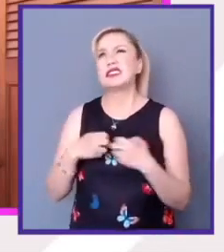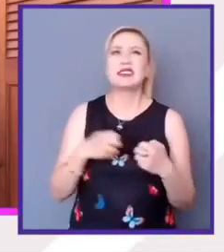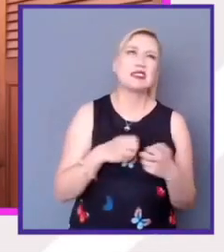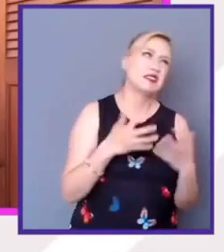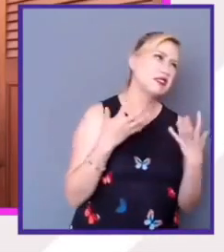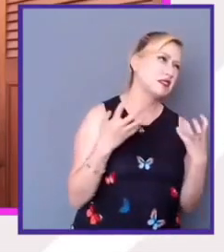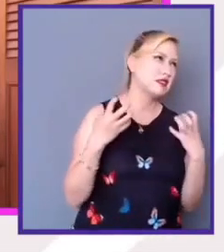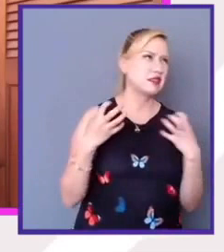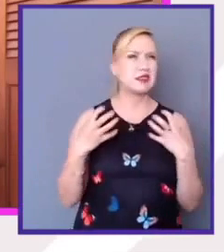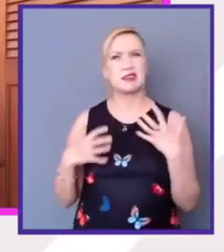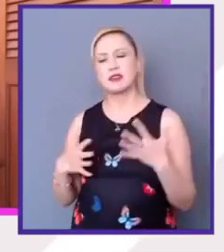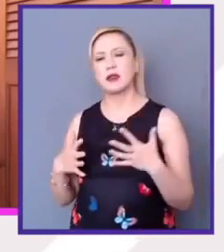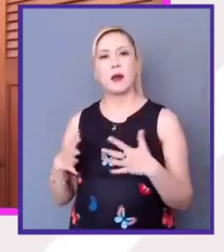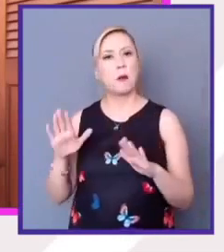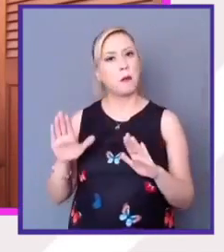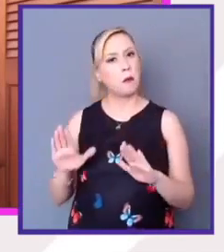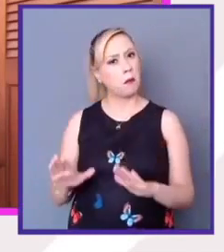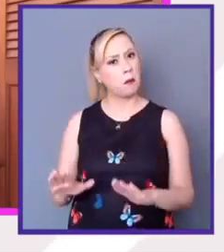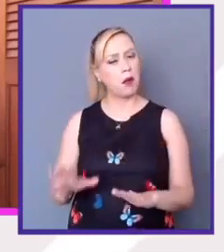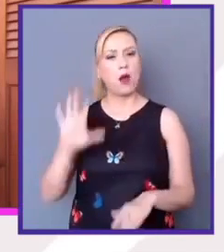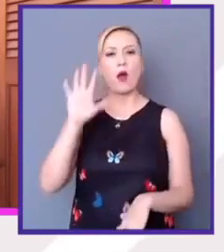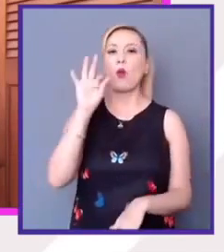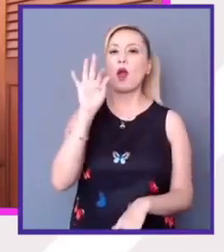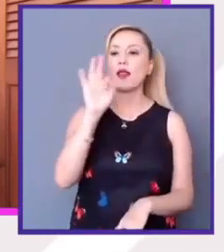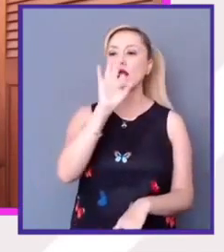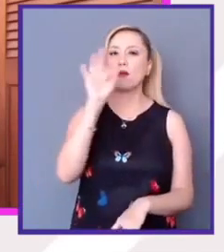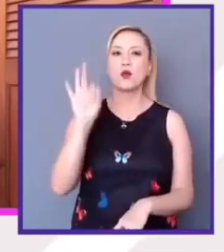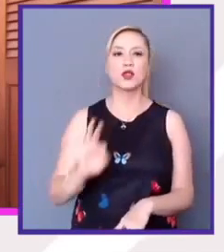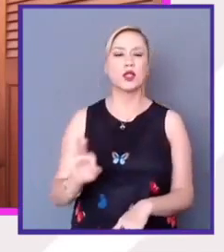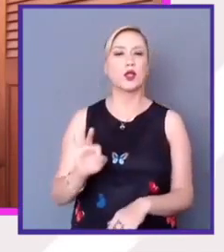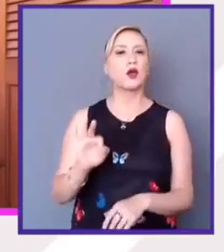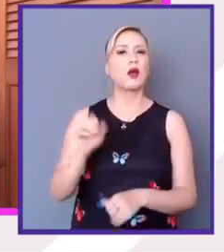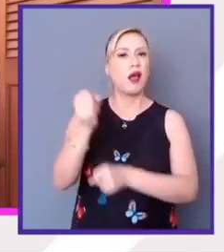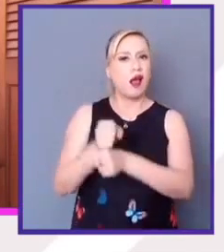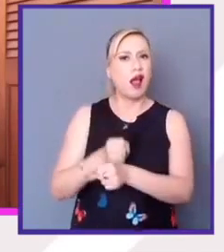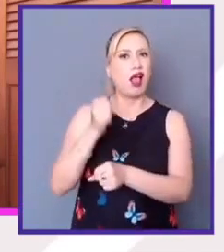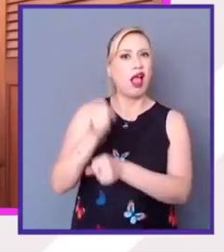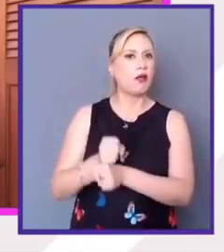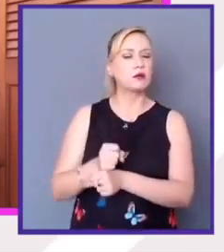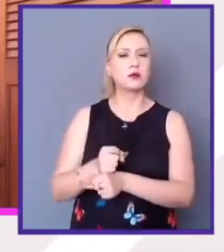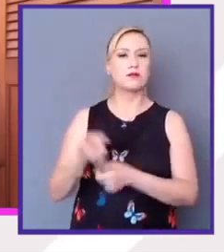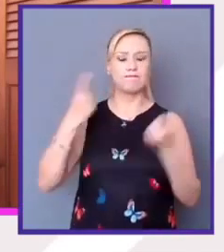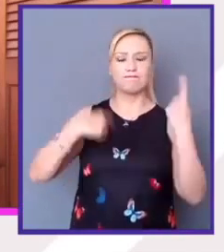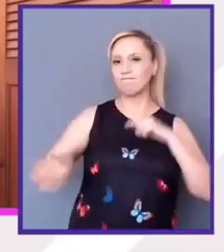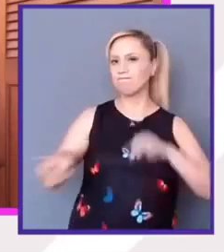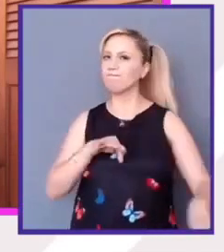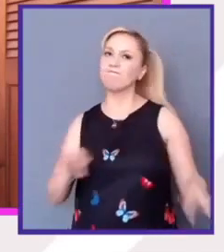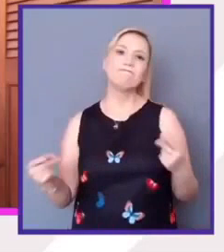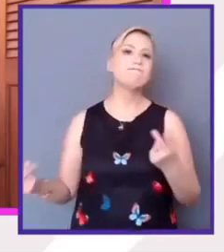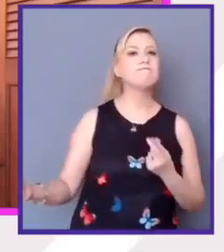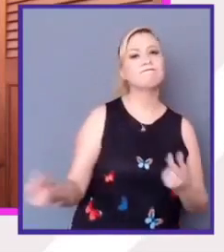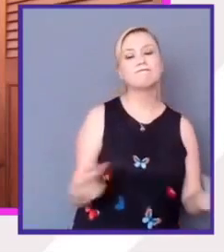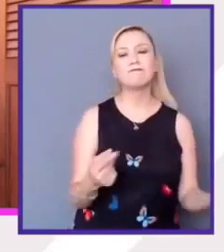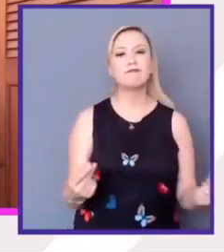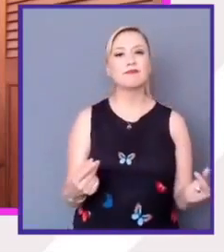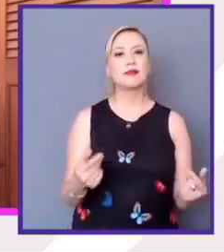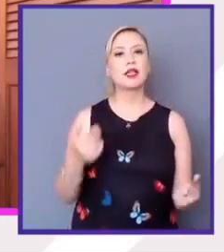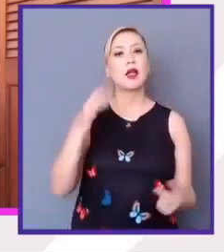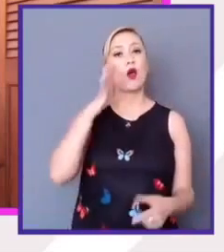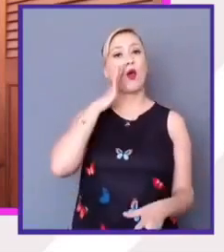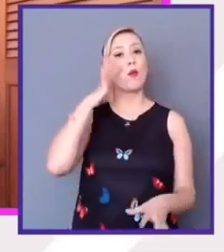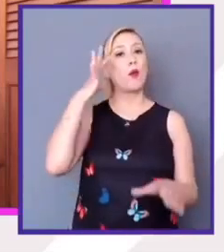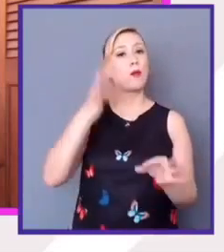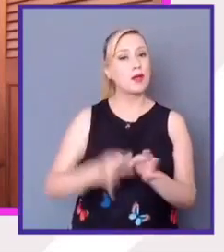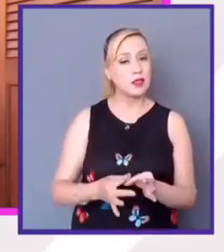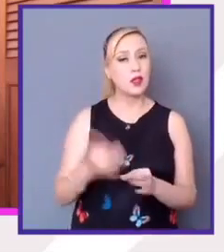general, 40% menos desgaste, o lo que podríamos llamar burnout, 76% mayor compromiso y